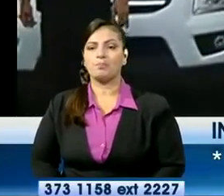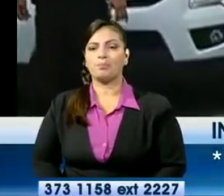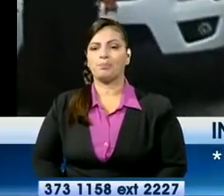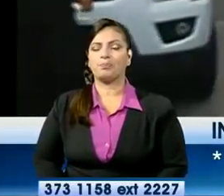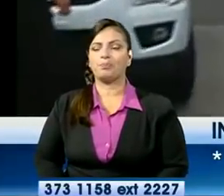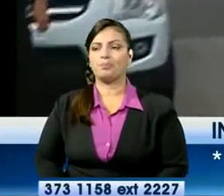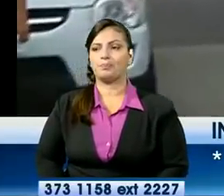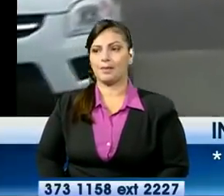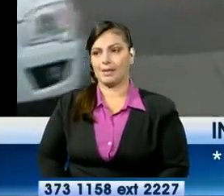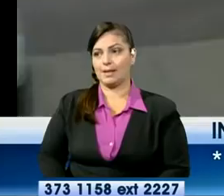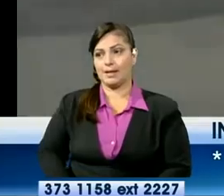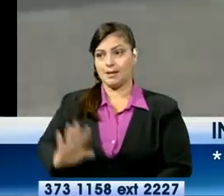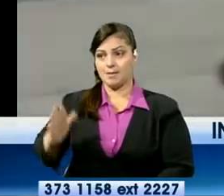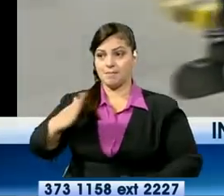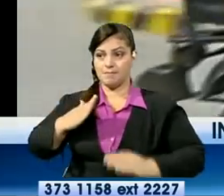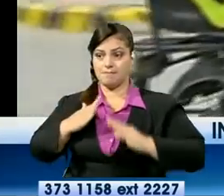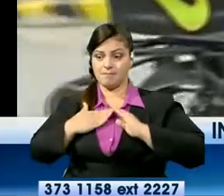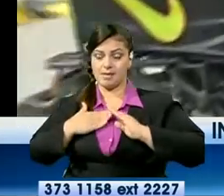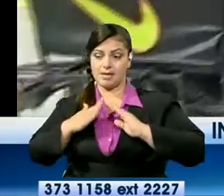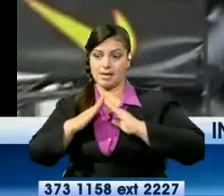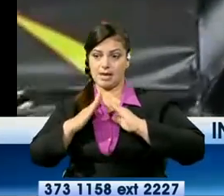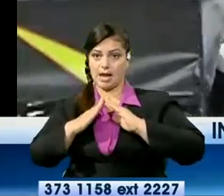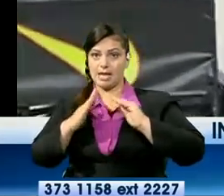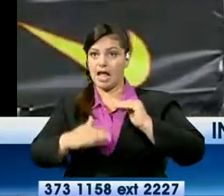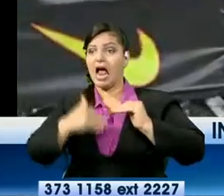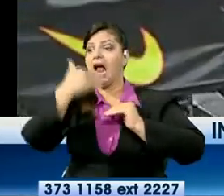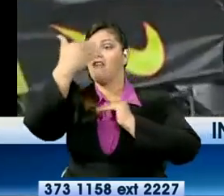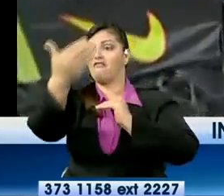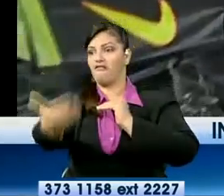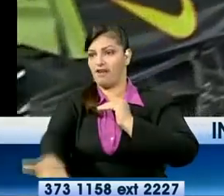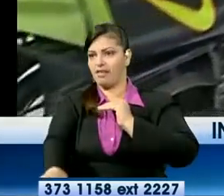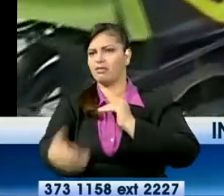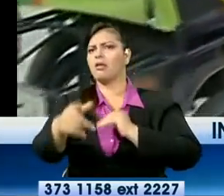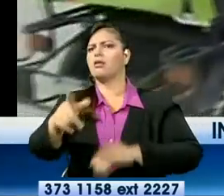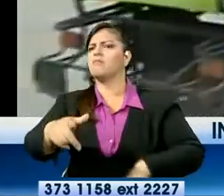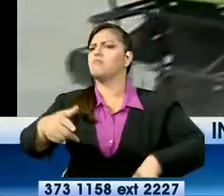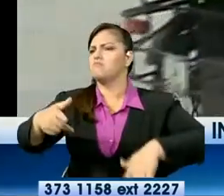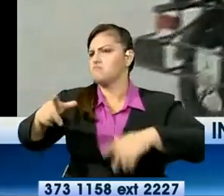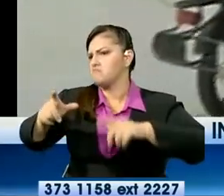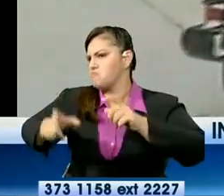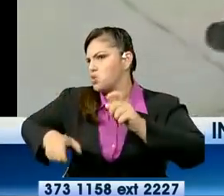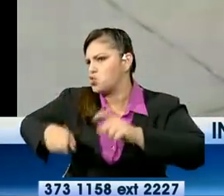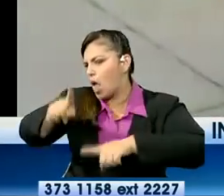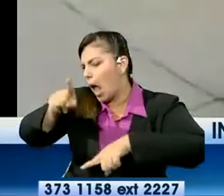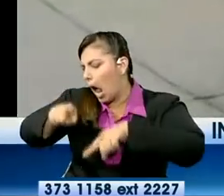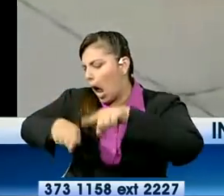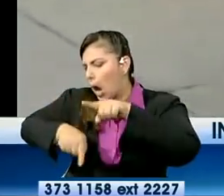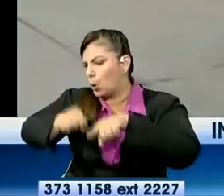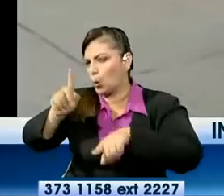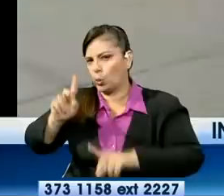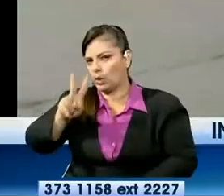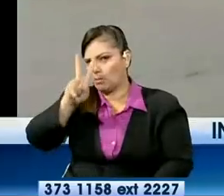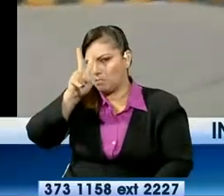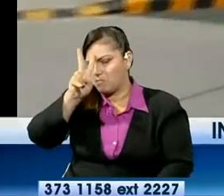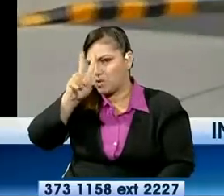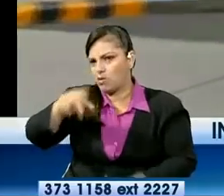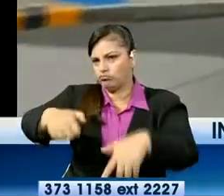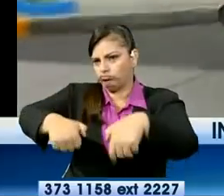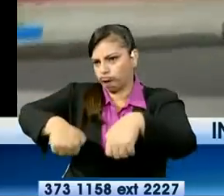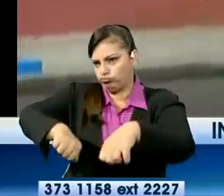aquí frente a mi casa han habido bastante estos tricicleros, no todos, unos que otros también he tenido